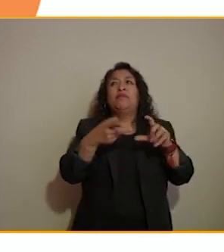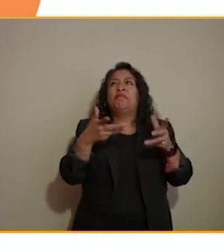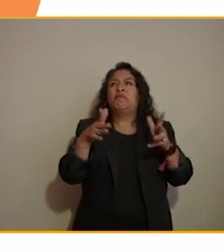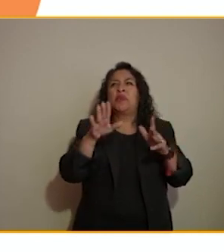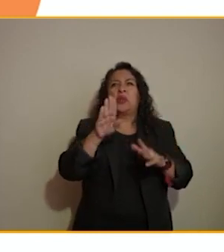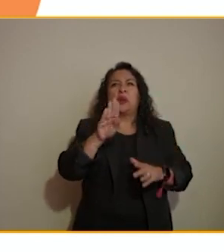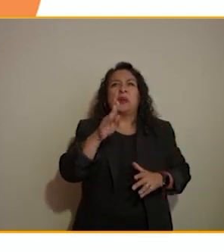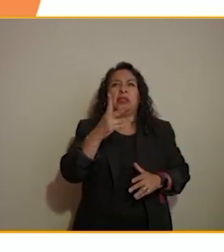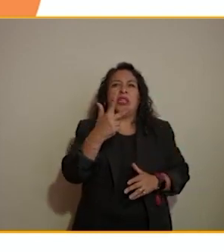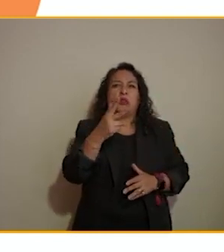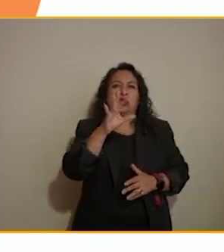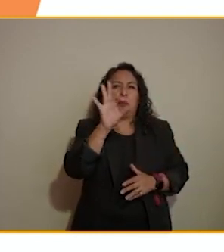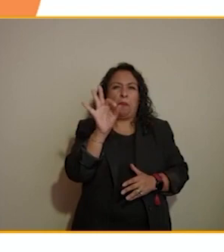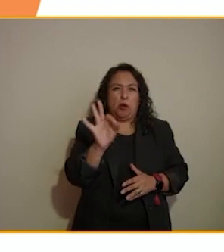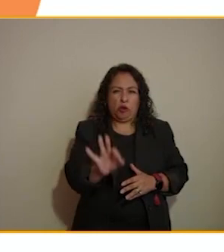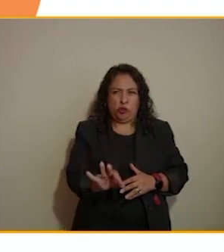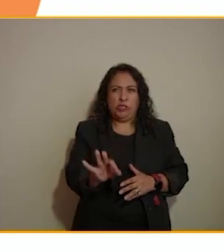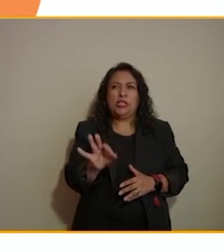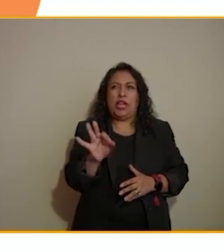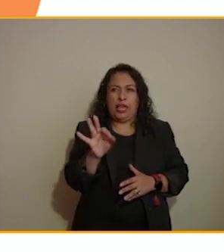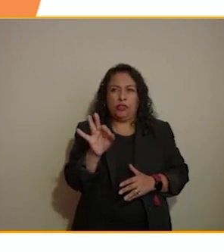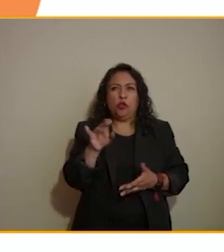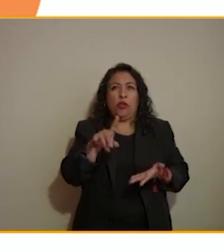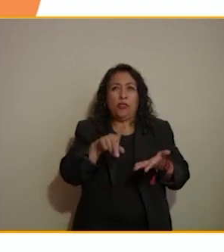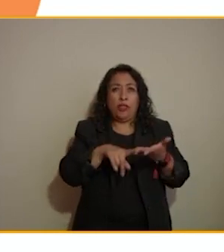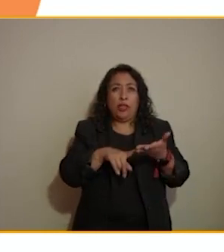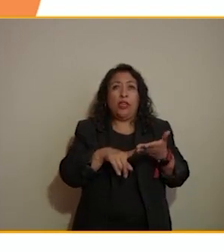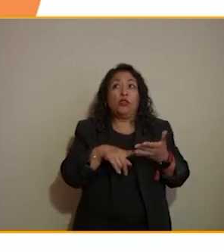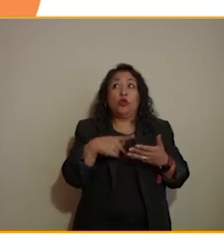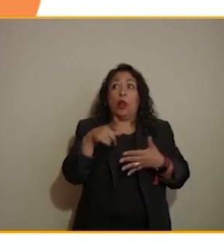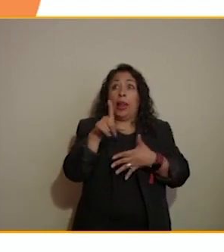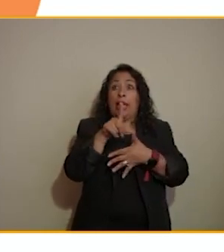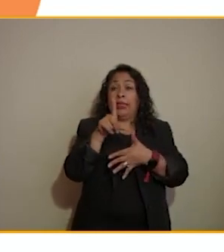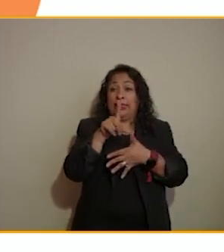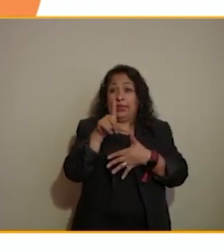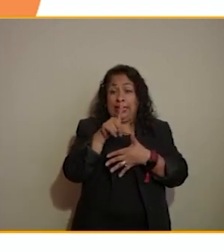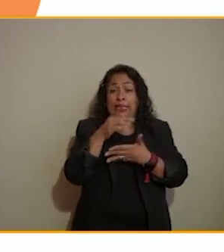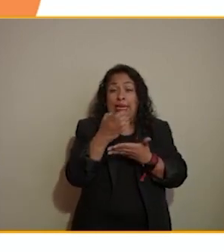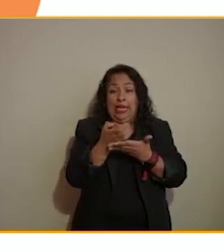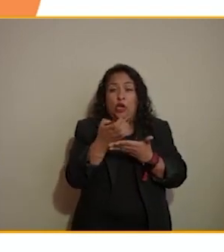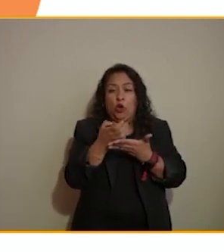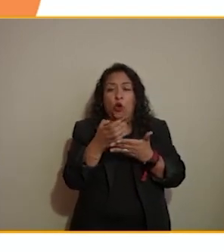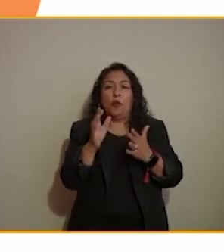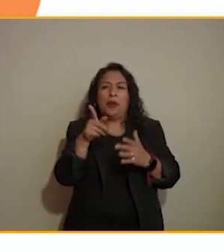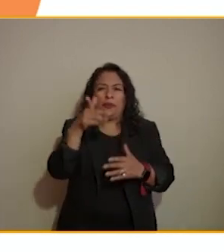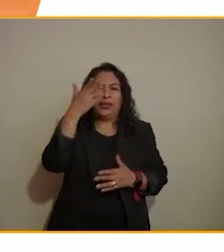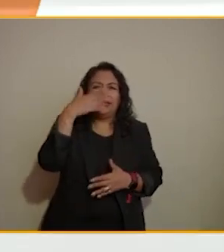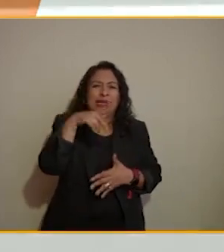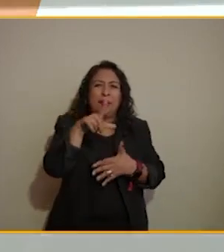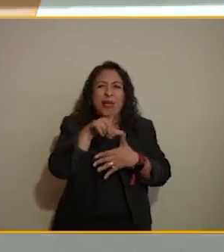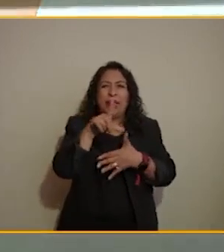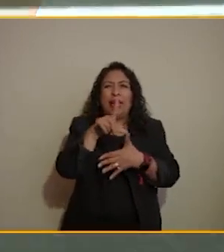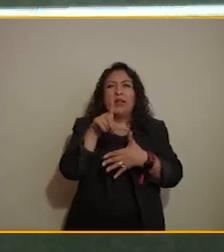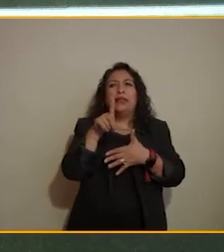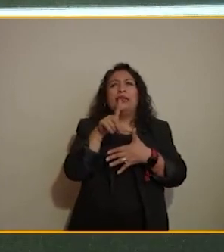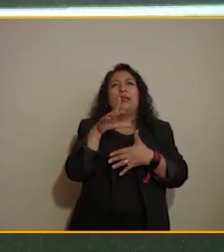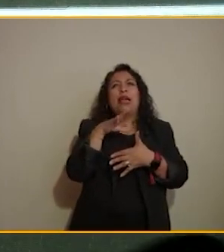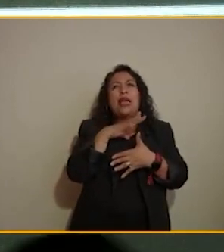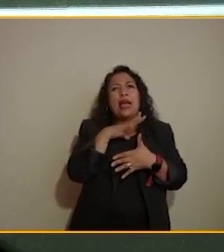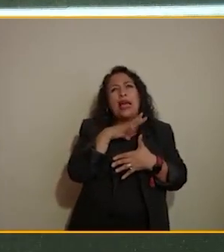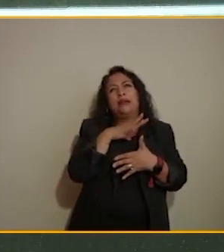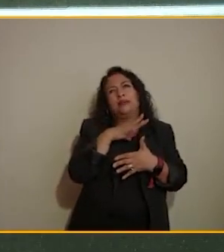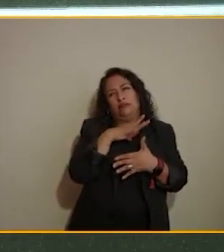del 98% de las unidades económicas de América Latina. Ustedes saben que América Latina está clasificado